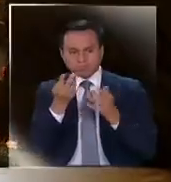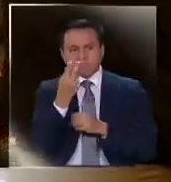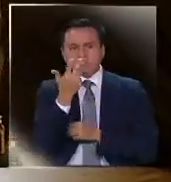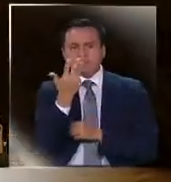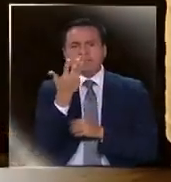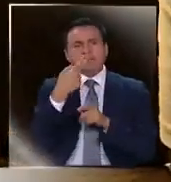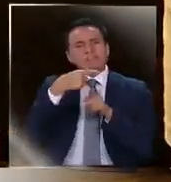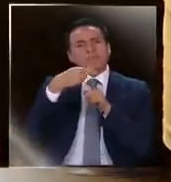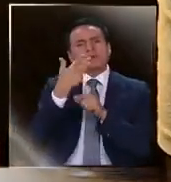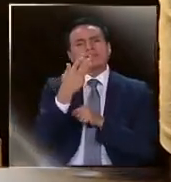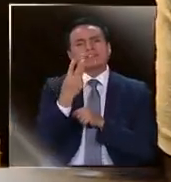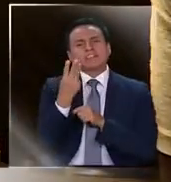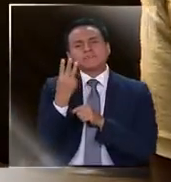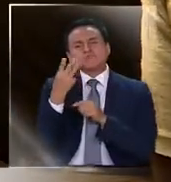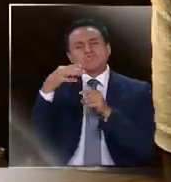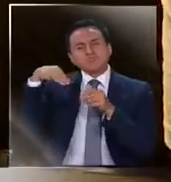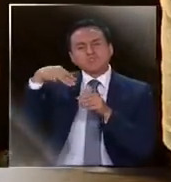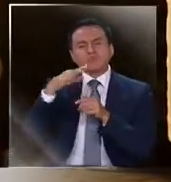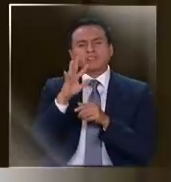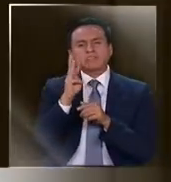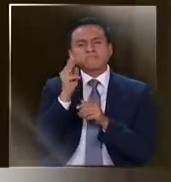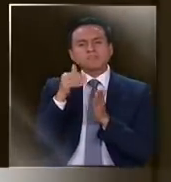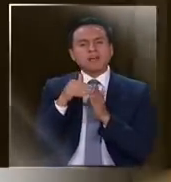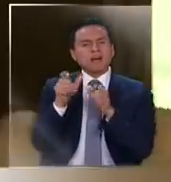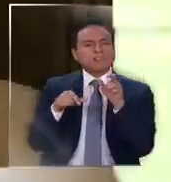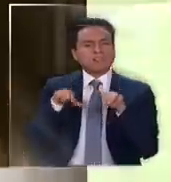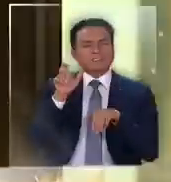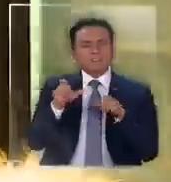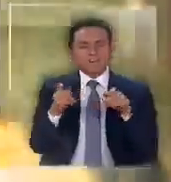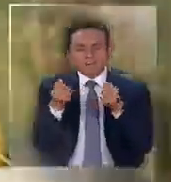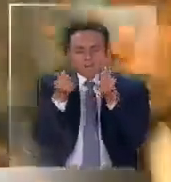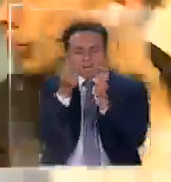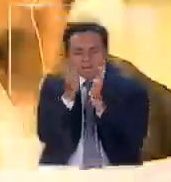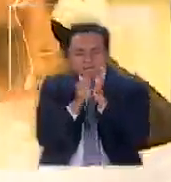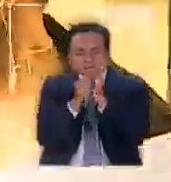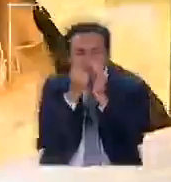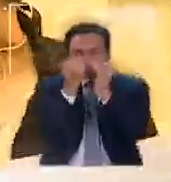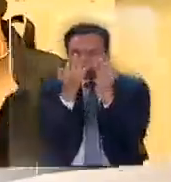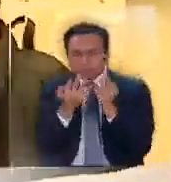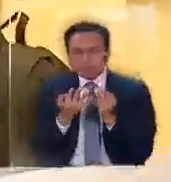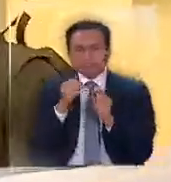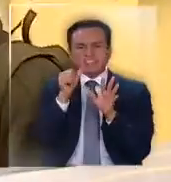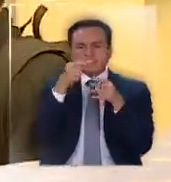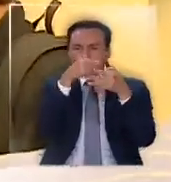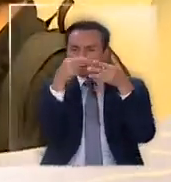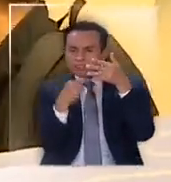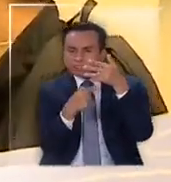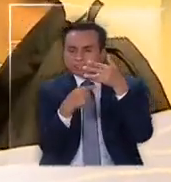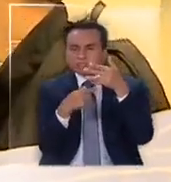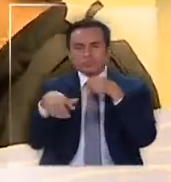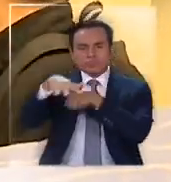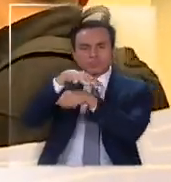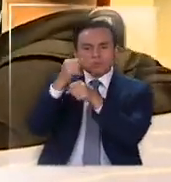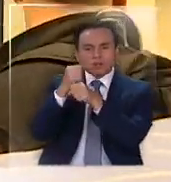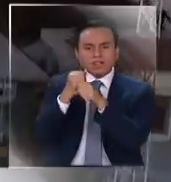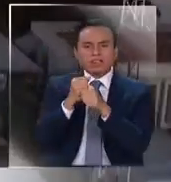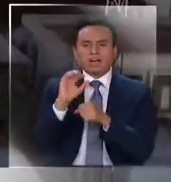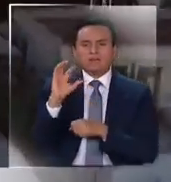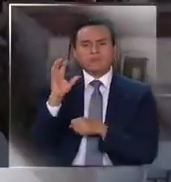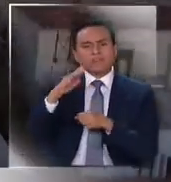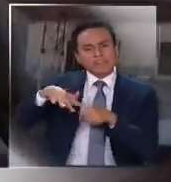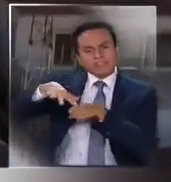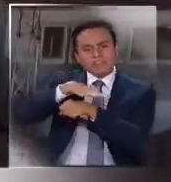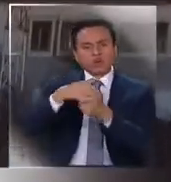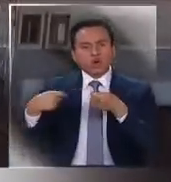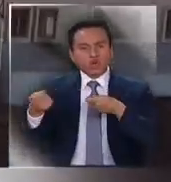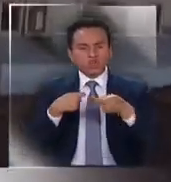93 municipios que tienen más de 50.000 habitantes y para elaborar el índice se tomaron en cuenta 6 variables: condición laboral, ambiente de